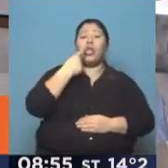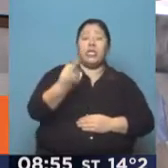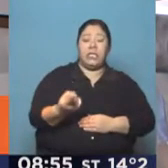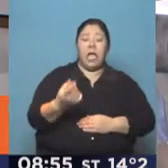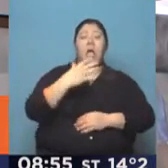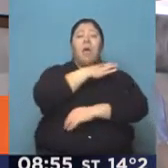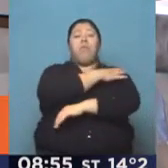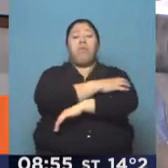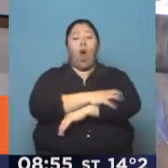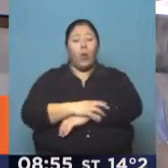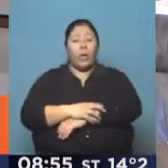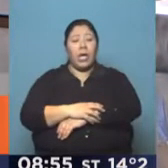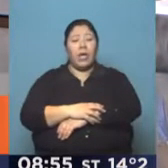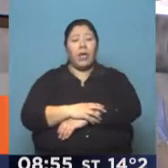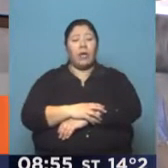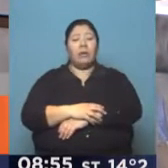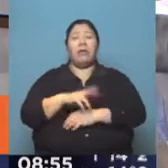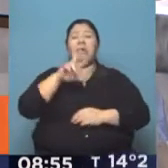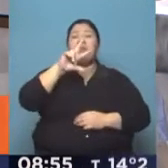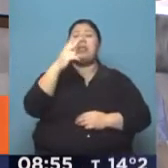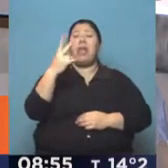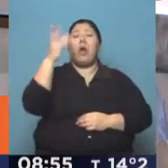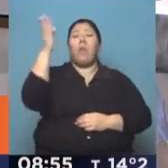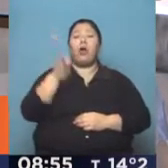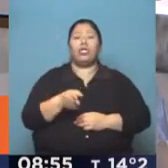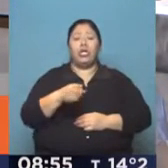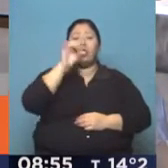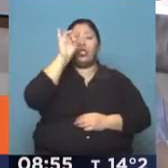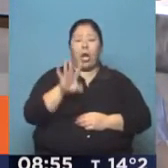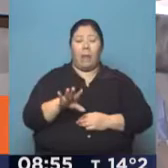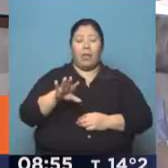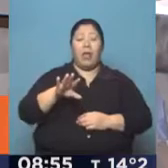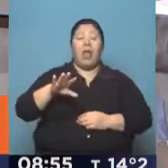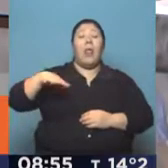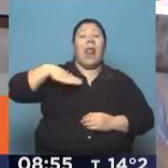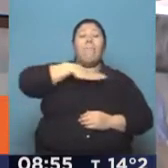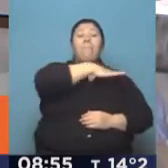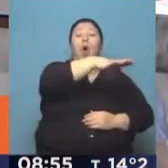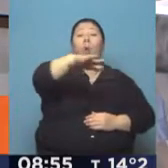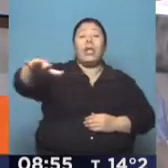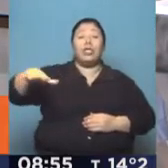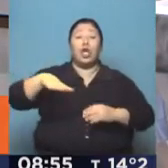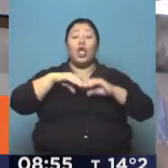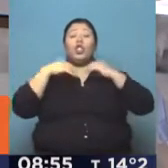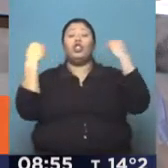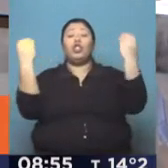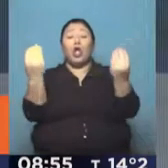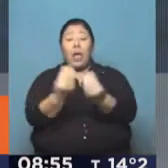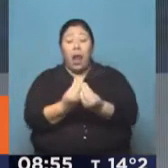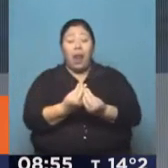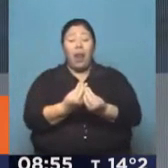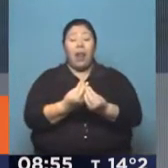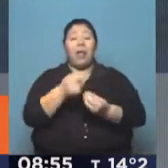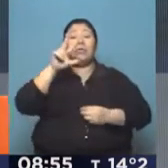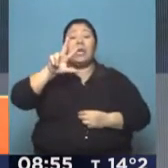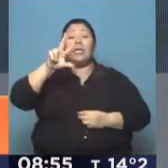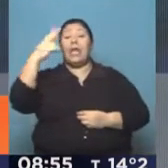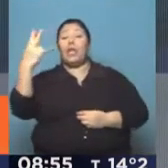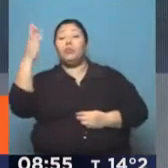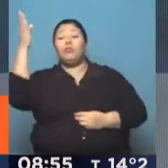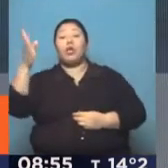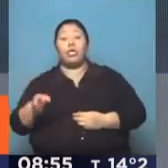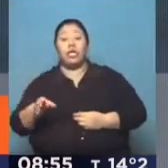está en un 32 por ciento de la población bueno que quien puede sostener una familia con los